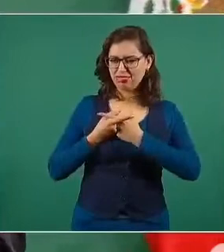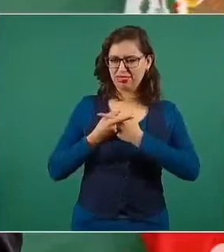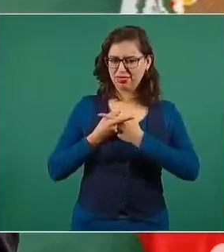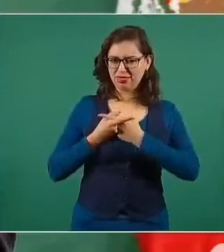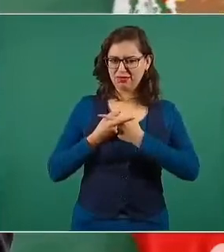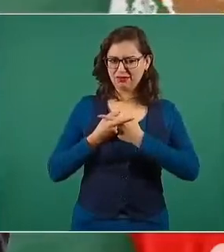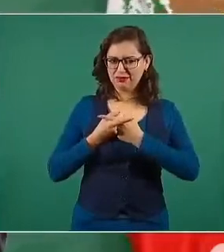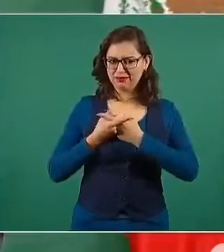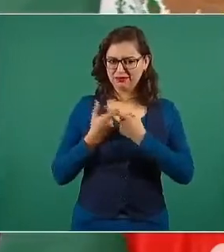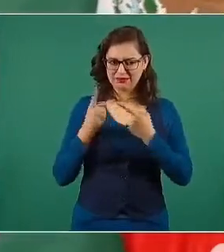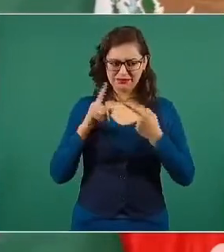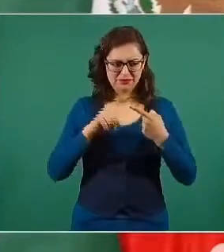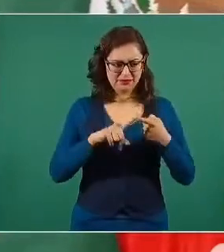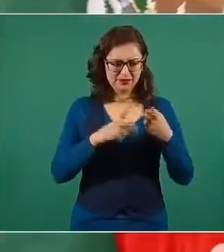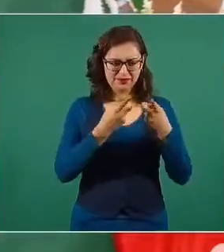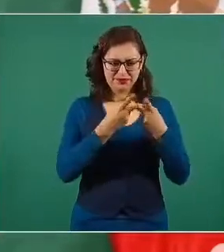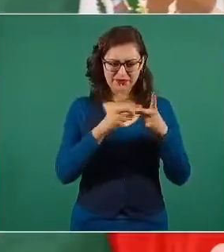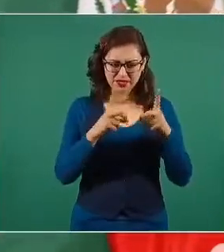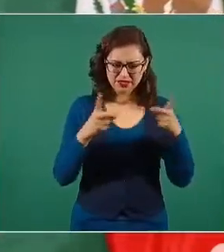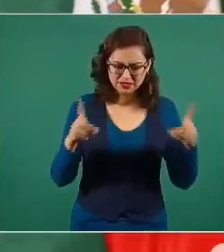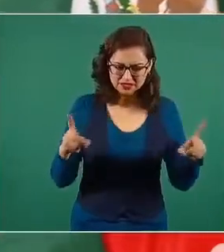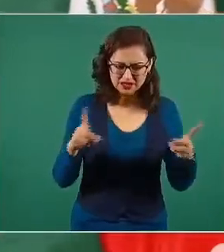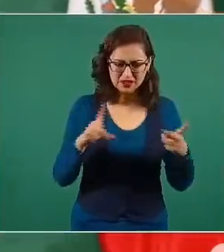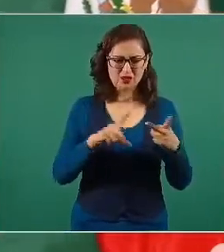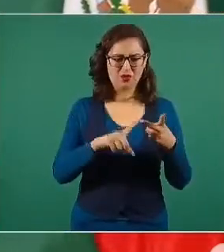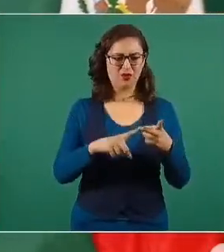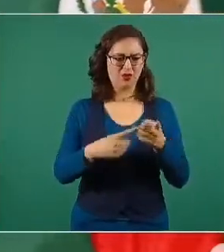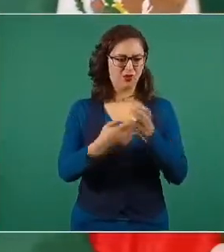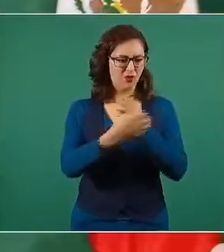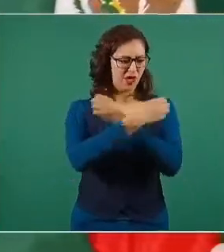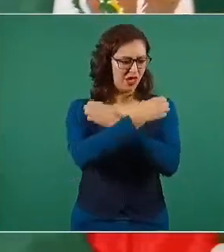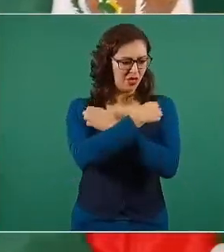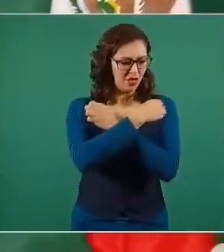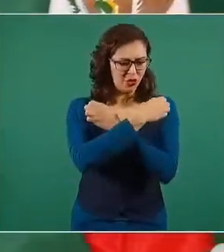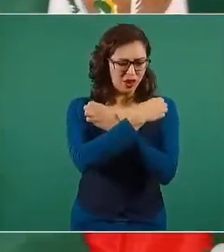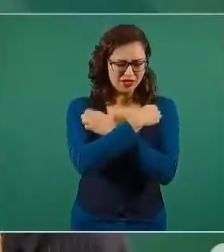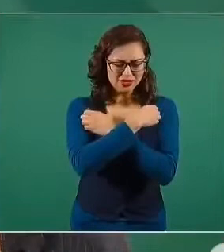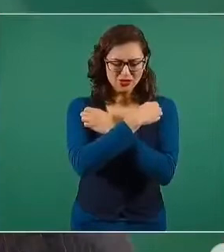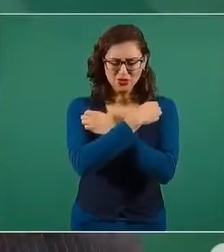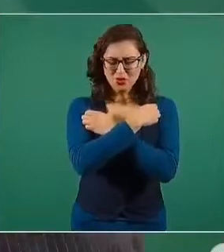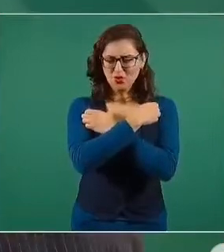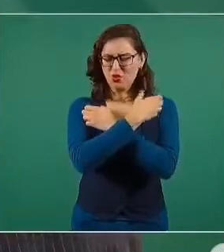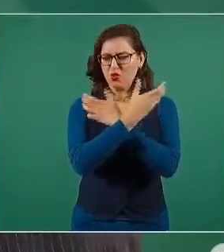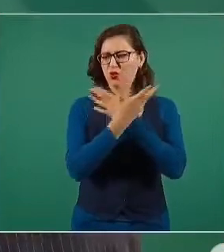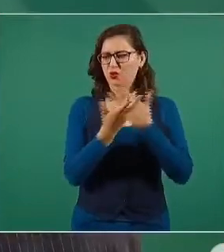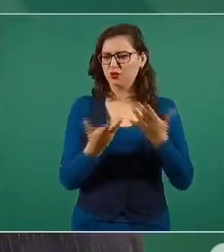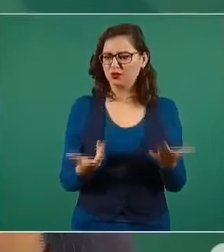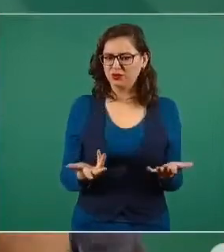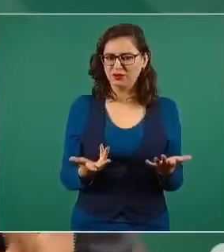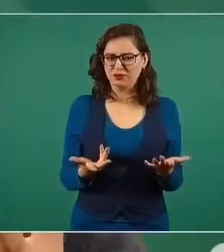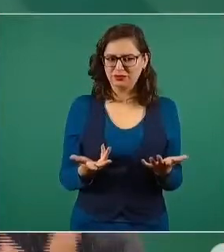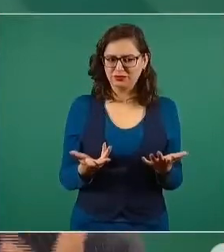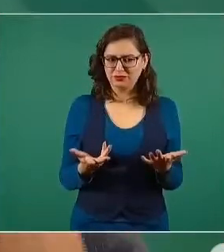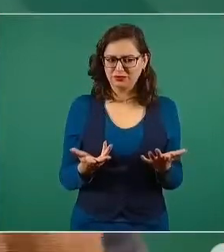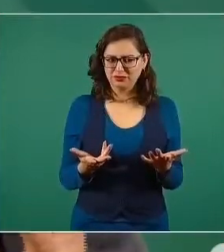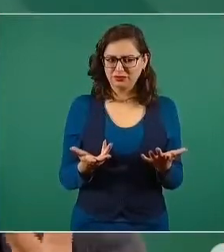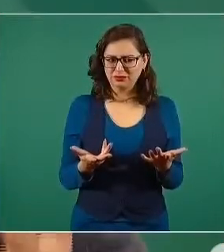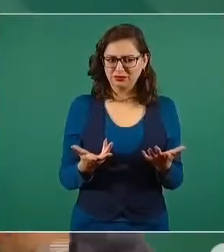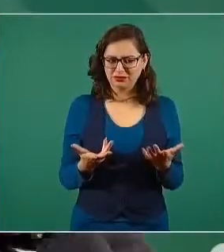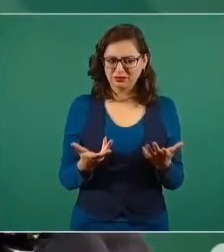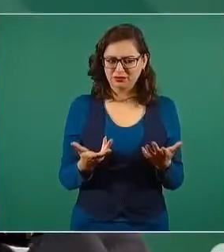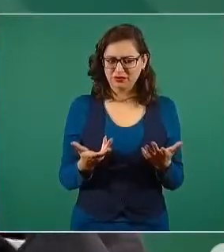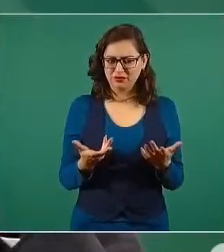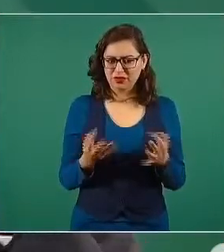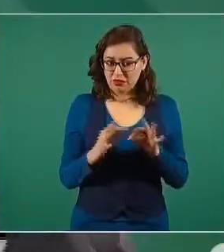¿sí? No, la educación es fundamental para la